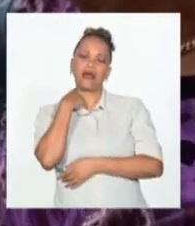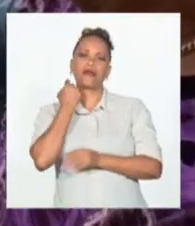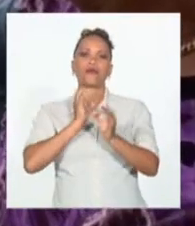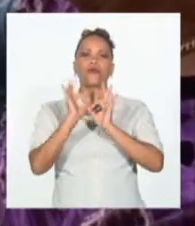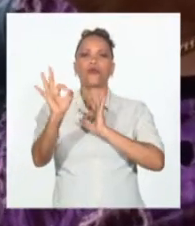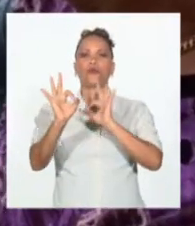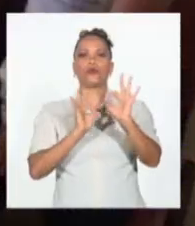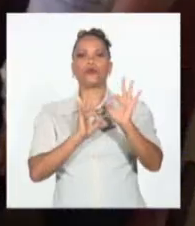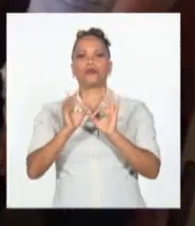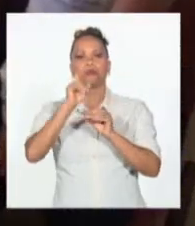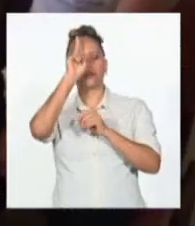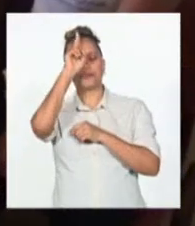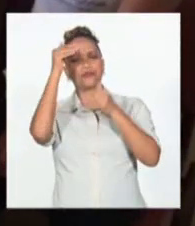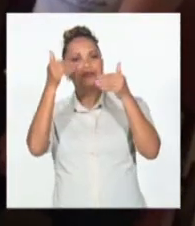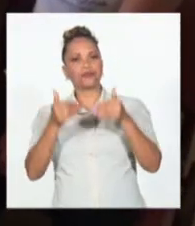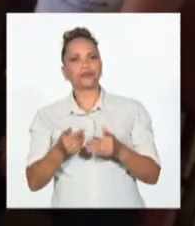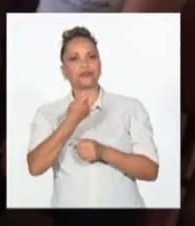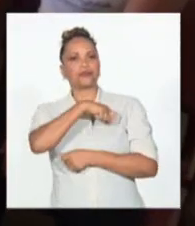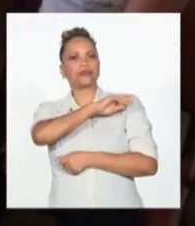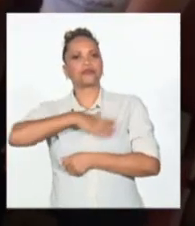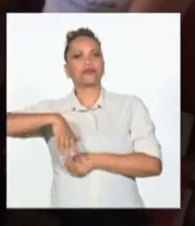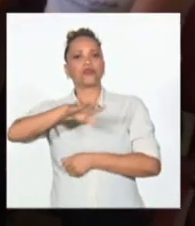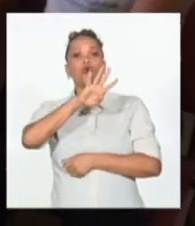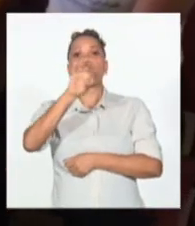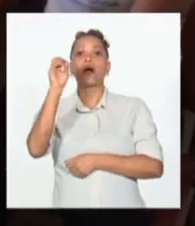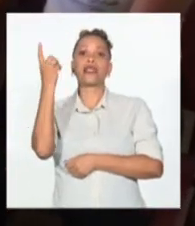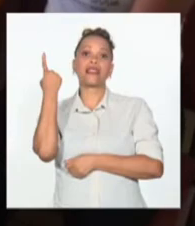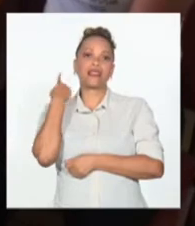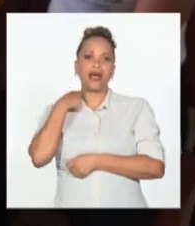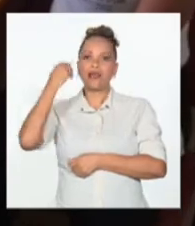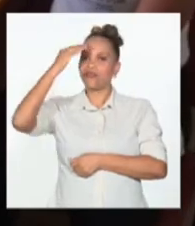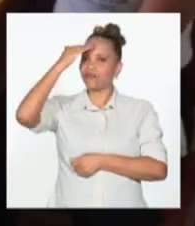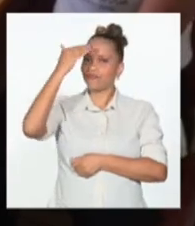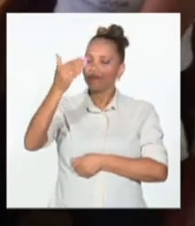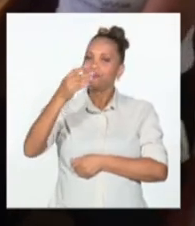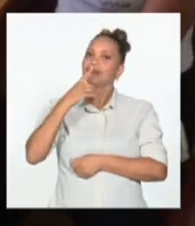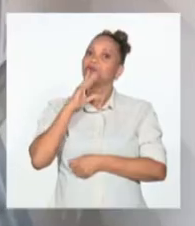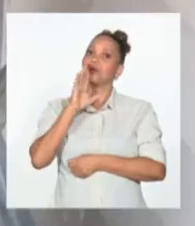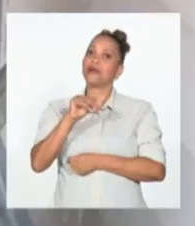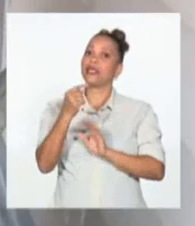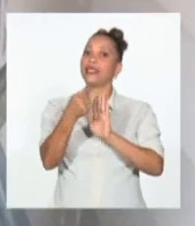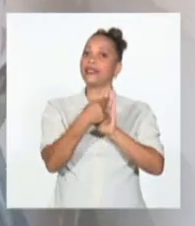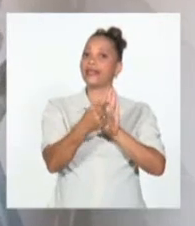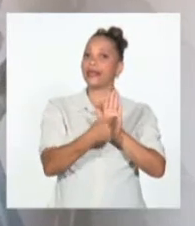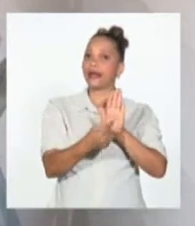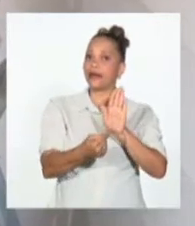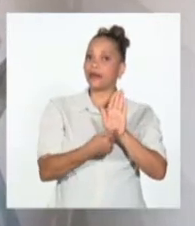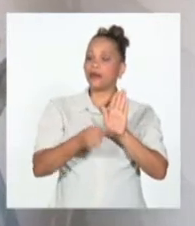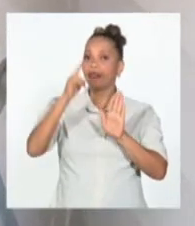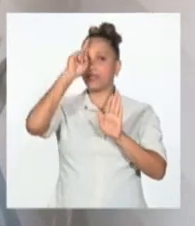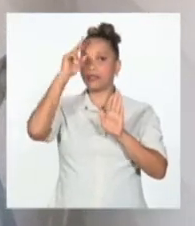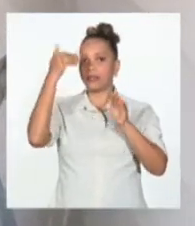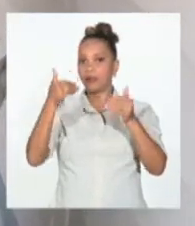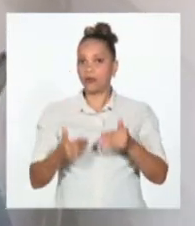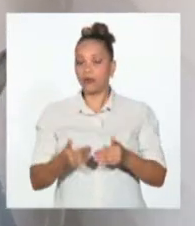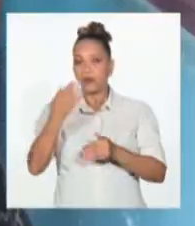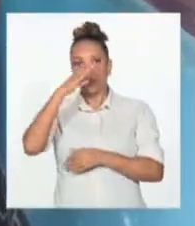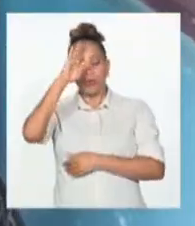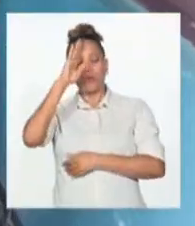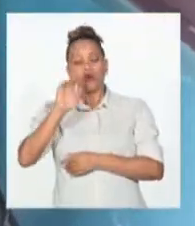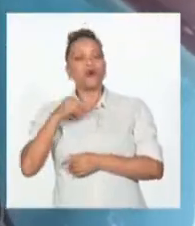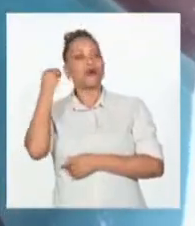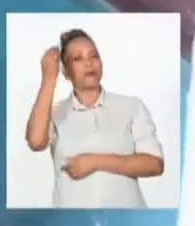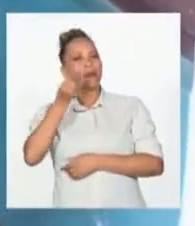salud del pueblo, casi 4 décadas que agradecer, porque hablar de indicadores de salud de la población cubana y pensar